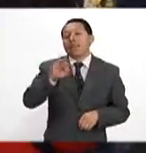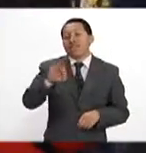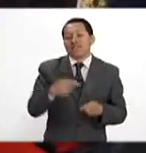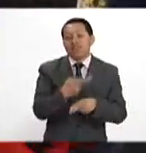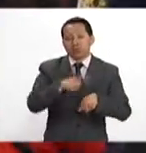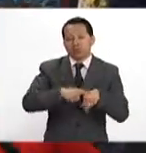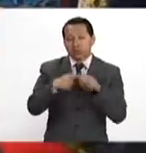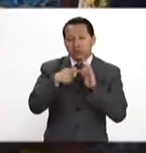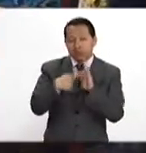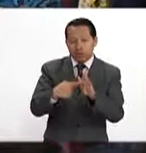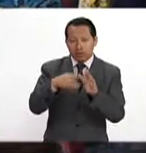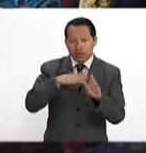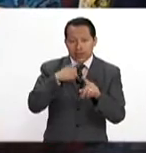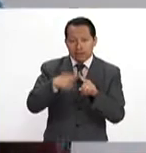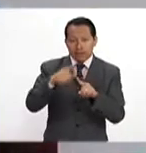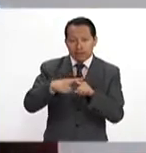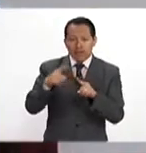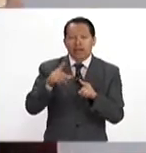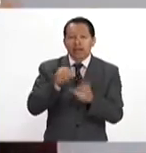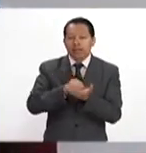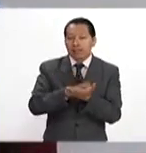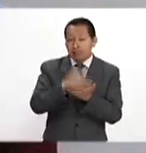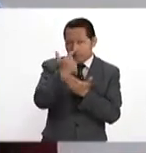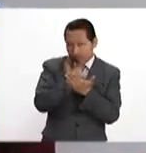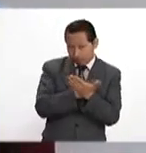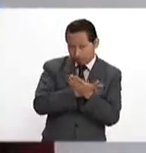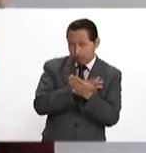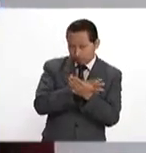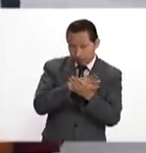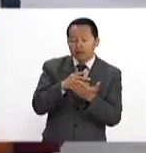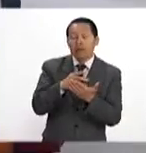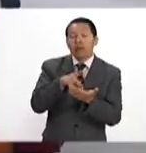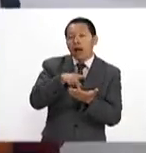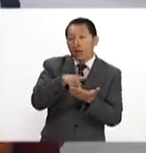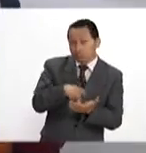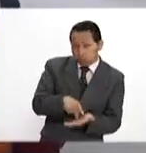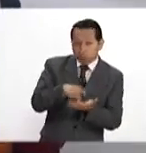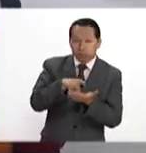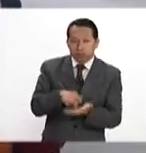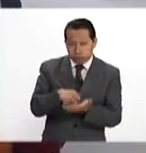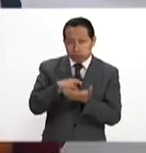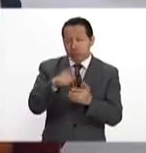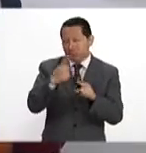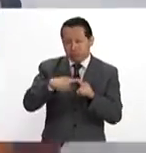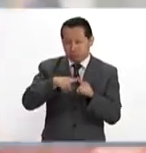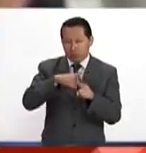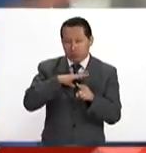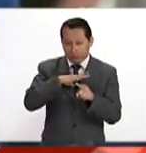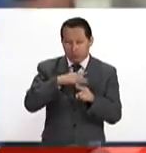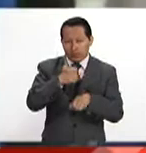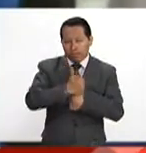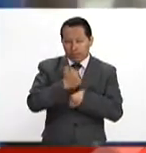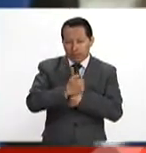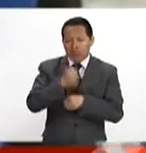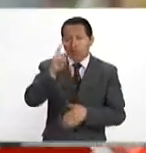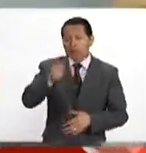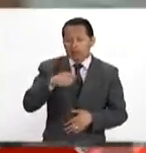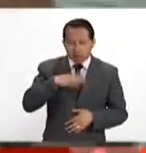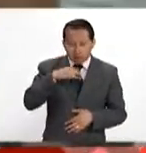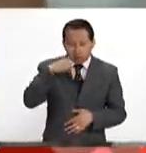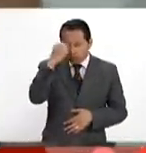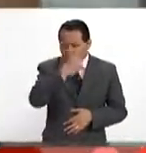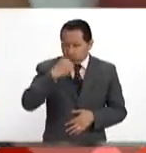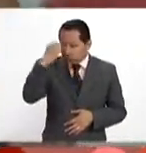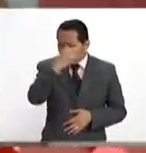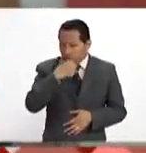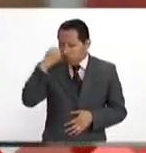Nacional al presentar los resultados del Registro Nacional de Peso y Talla en alumnos y alumnas de educación primaria. Se trata de un estudio que